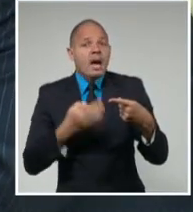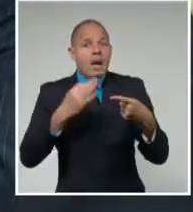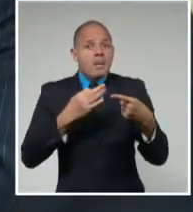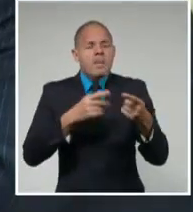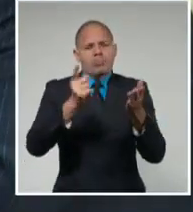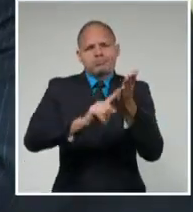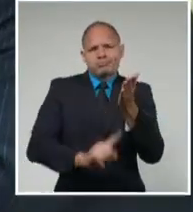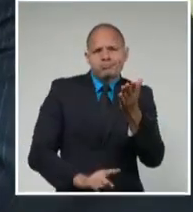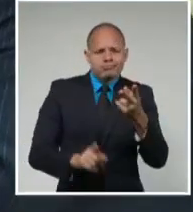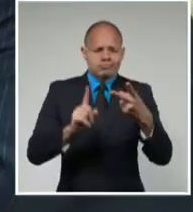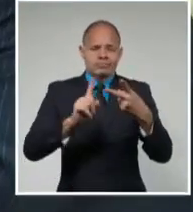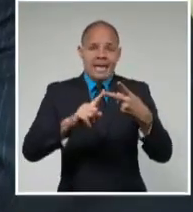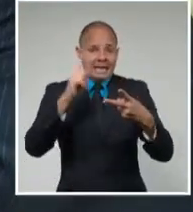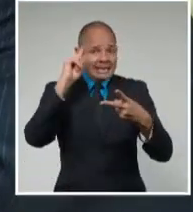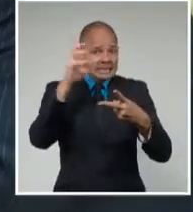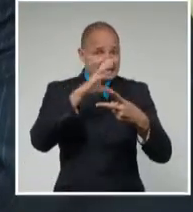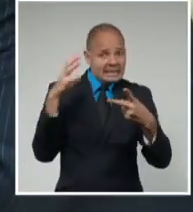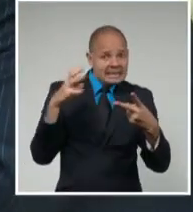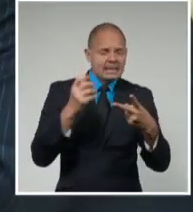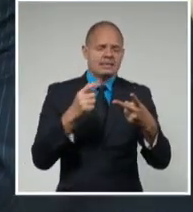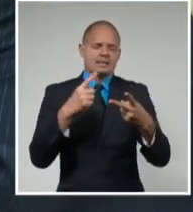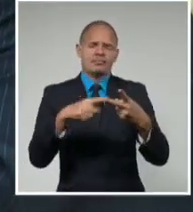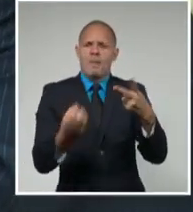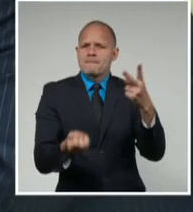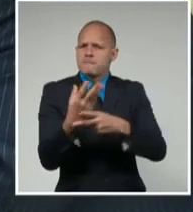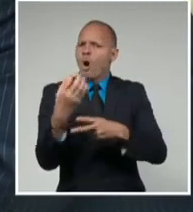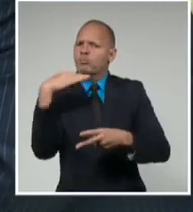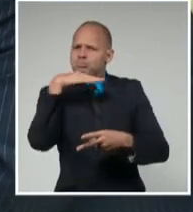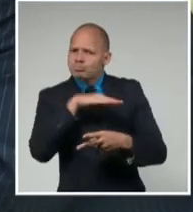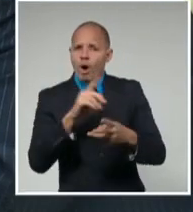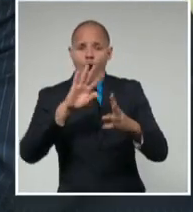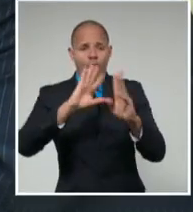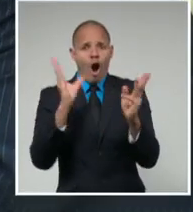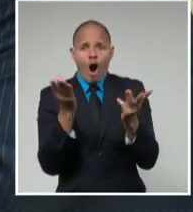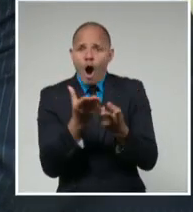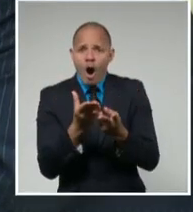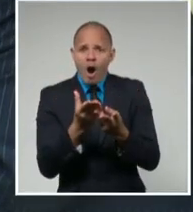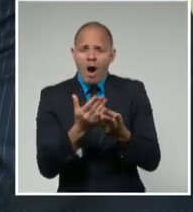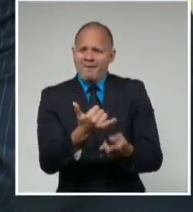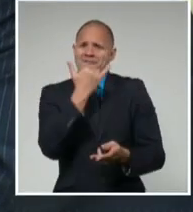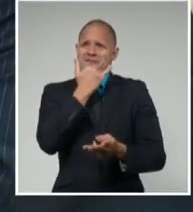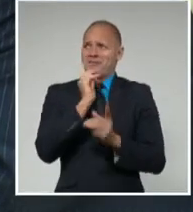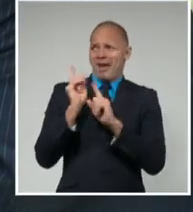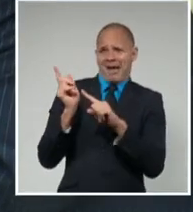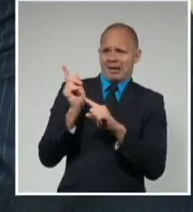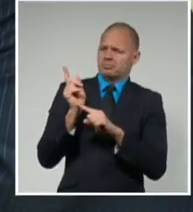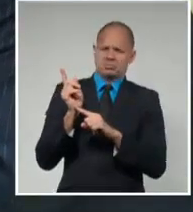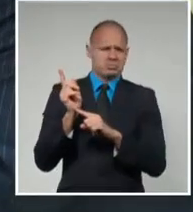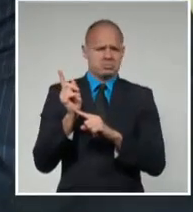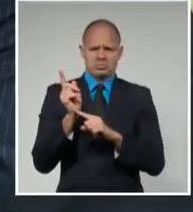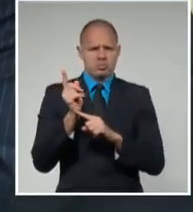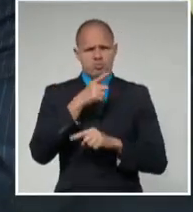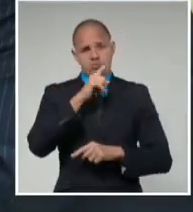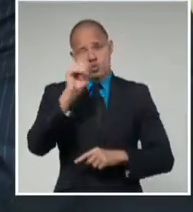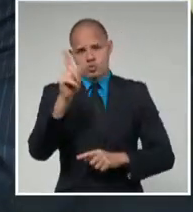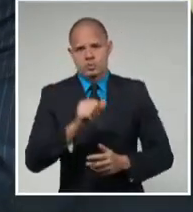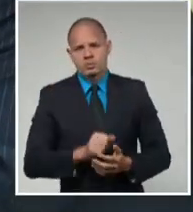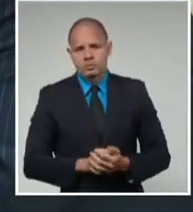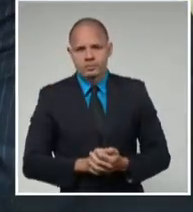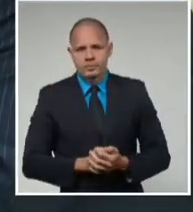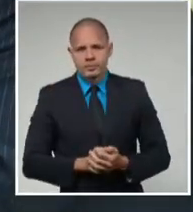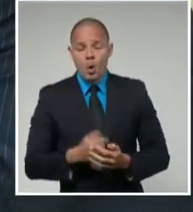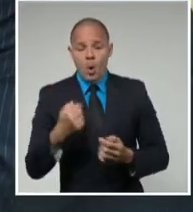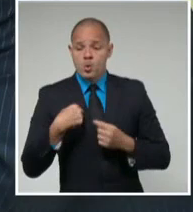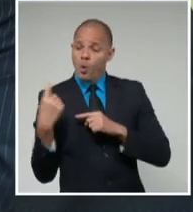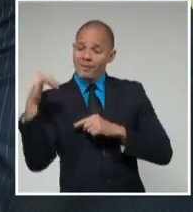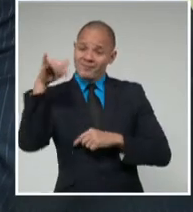energía, ciencias y tecnología, no serán afectadas por estas sanciones. Estoy aquí para discutir